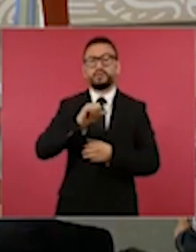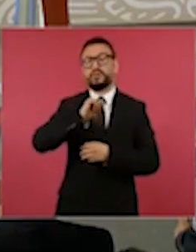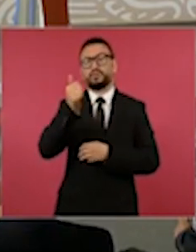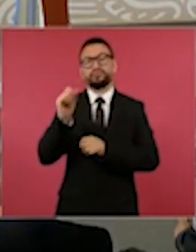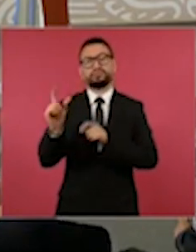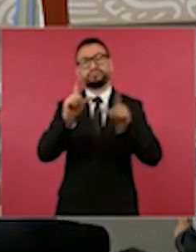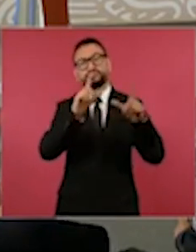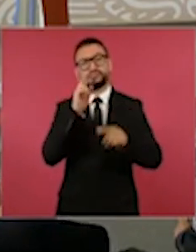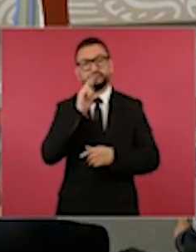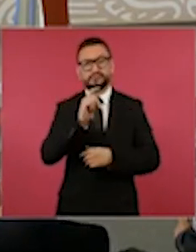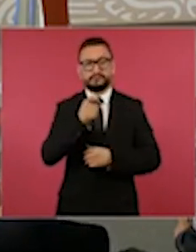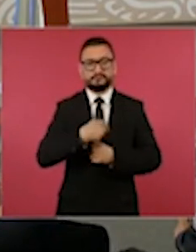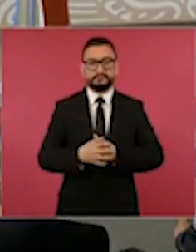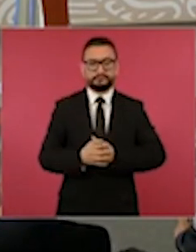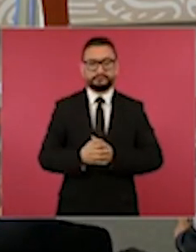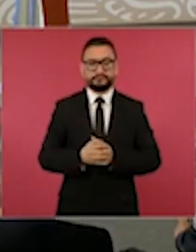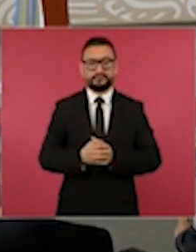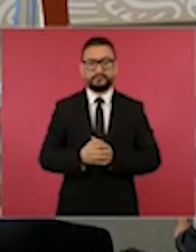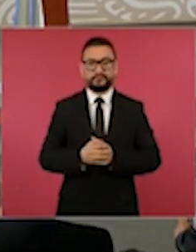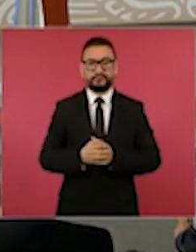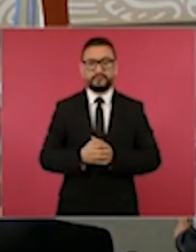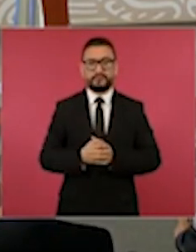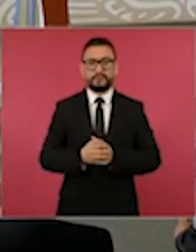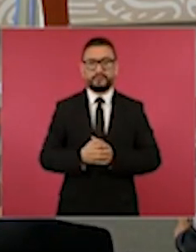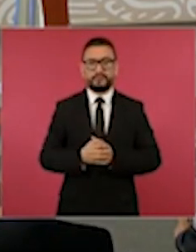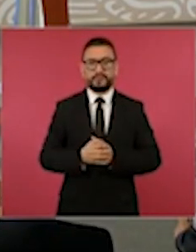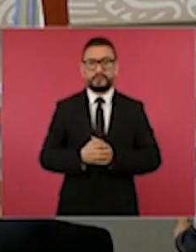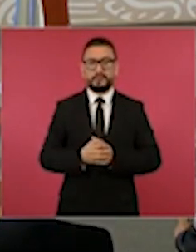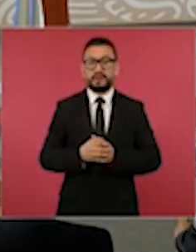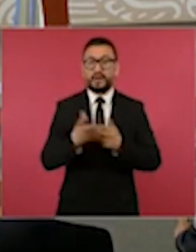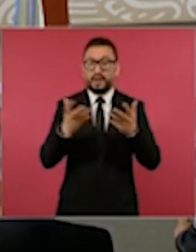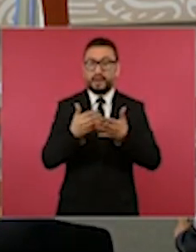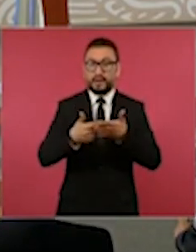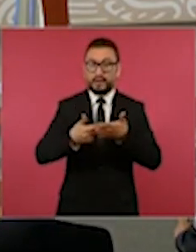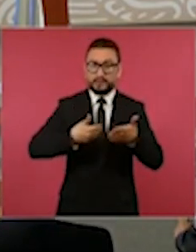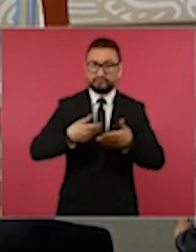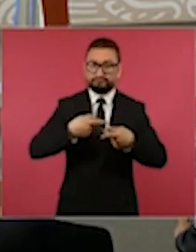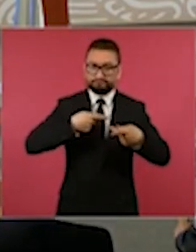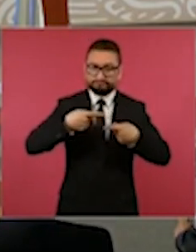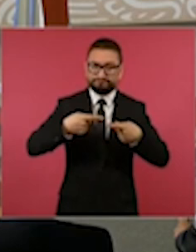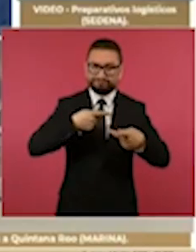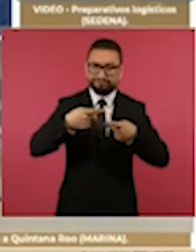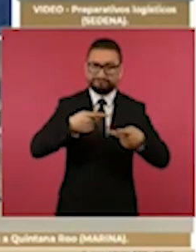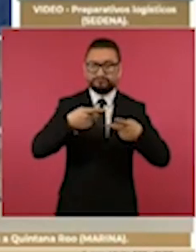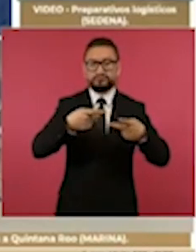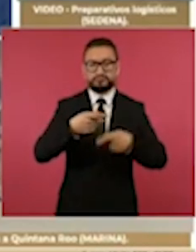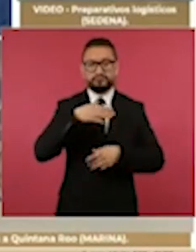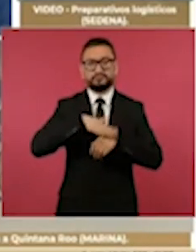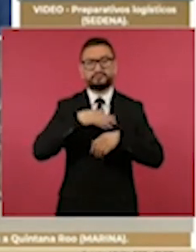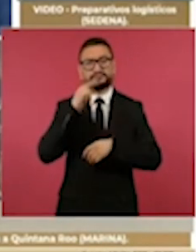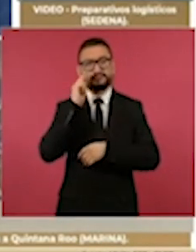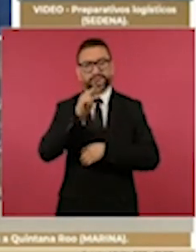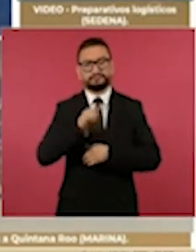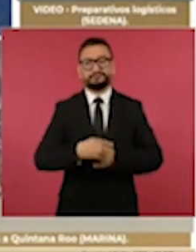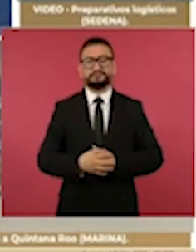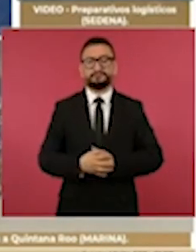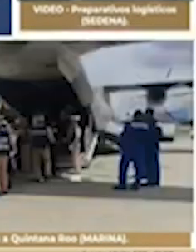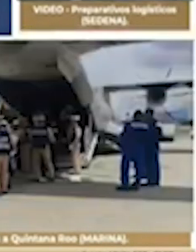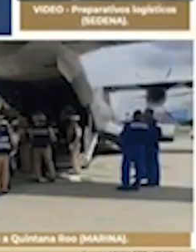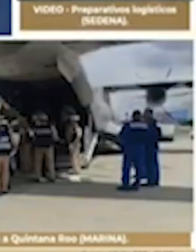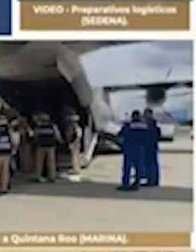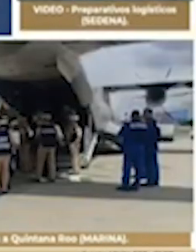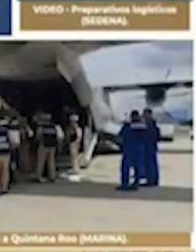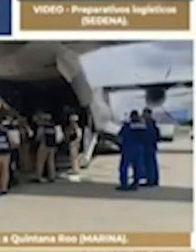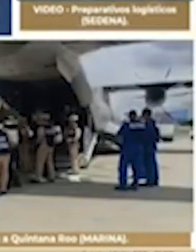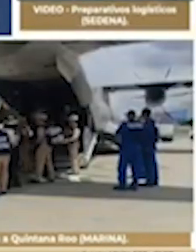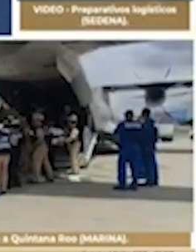niveles educativos, agregando también a Yucatán por el impacto del huracán Beryl. Informo a ustedes que se suspenden clases